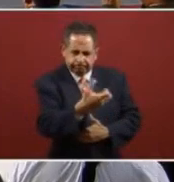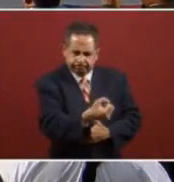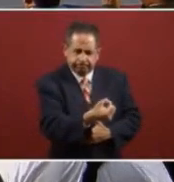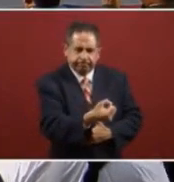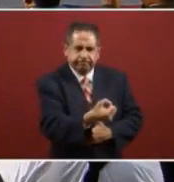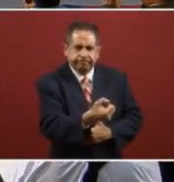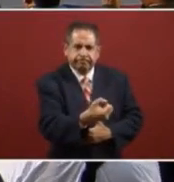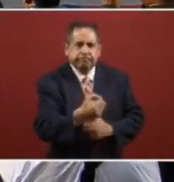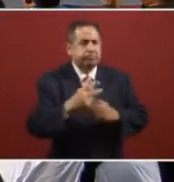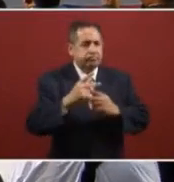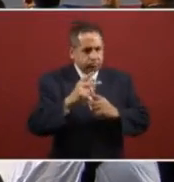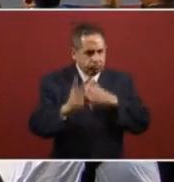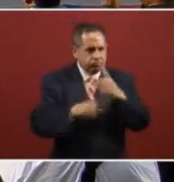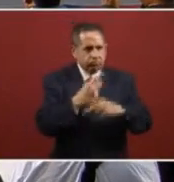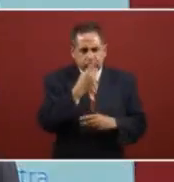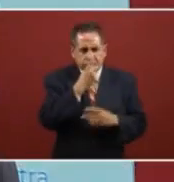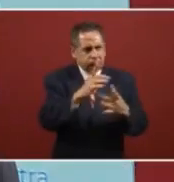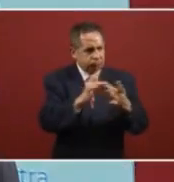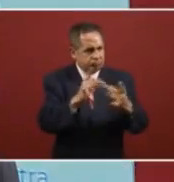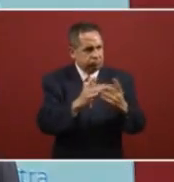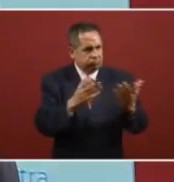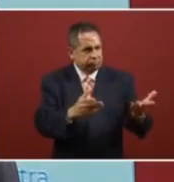Y le reiteramos